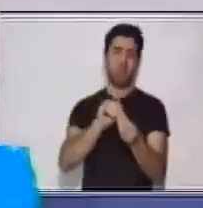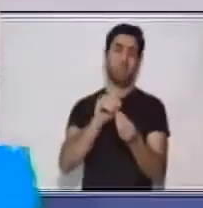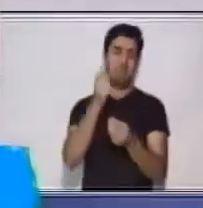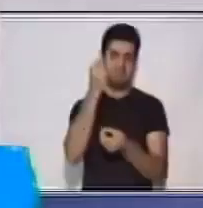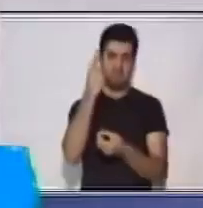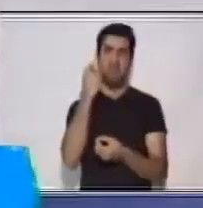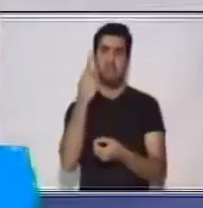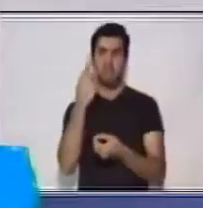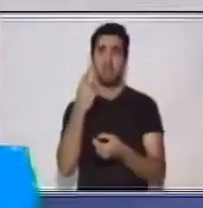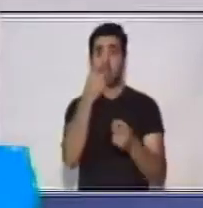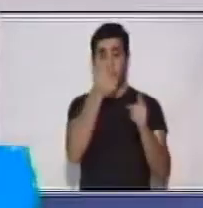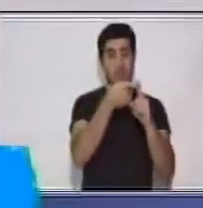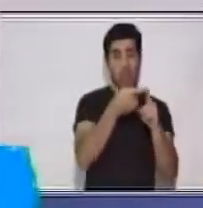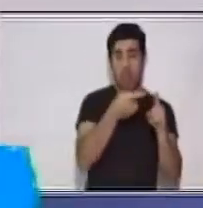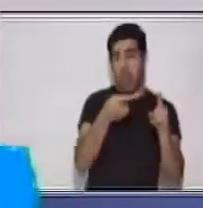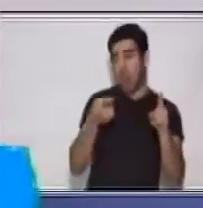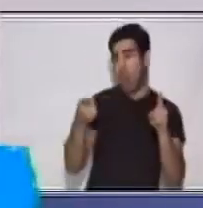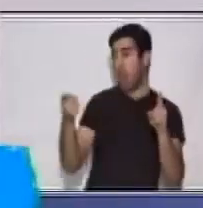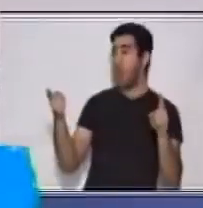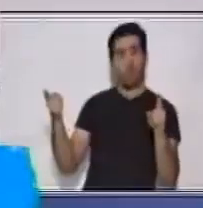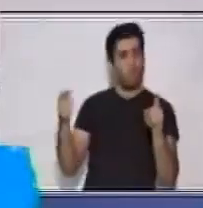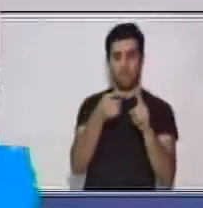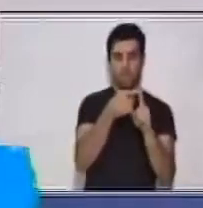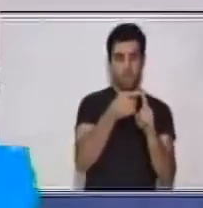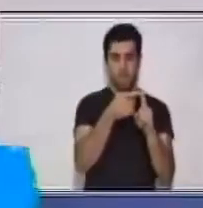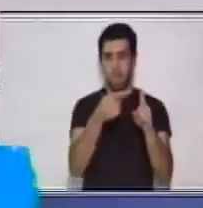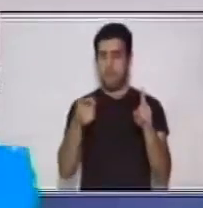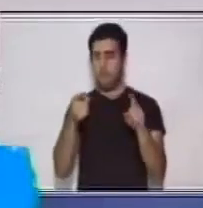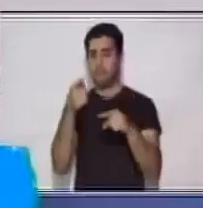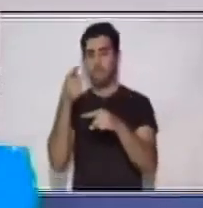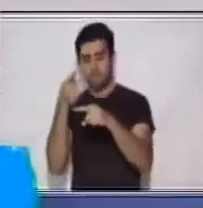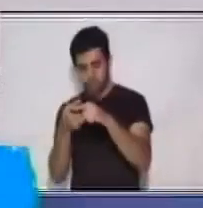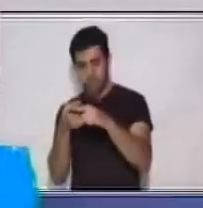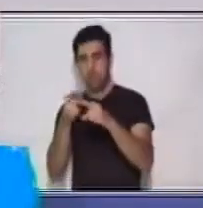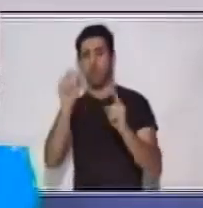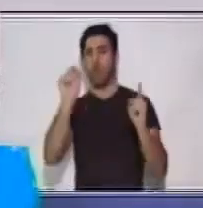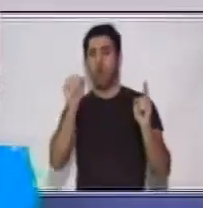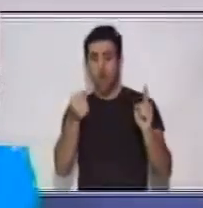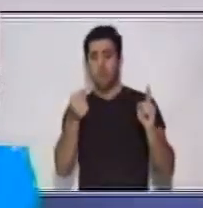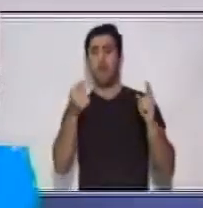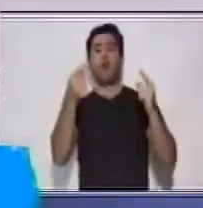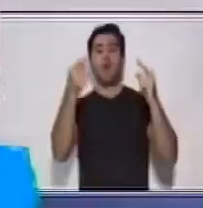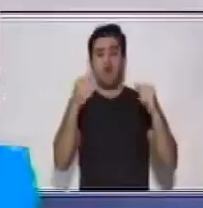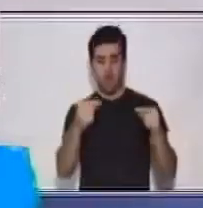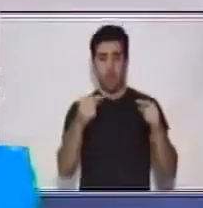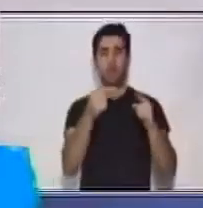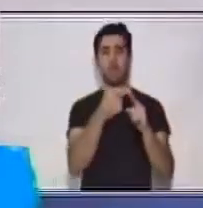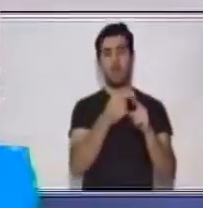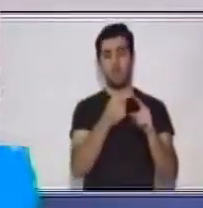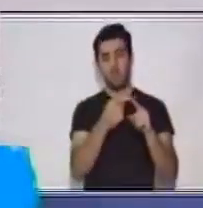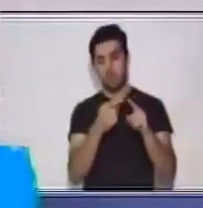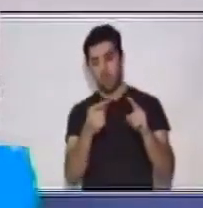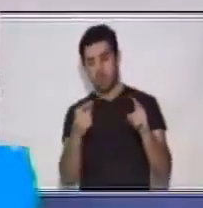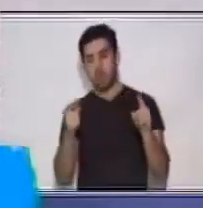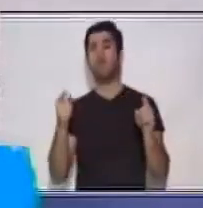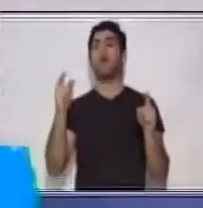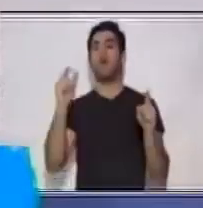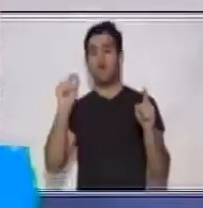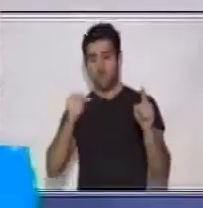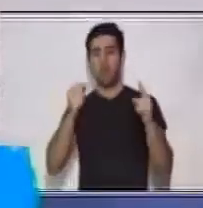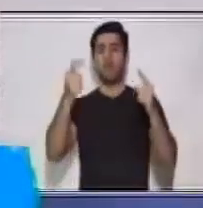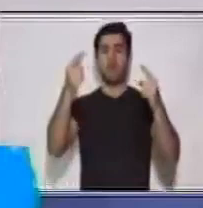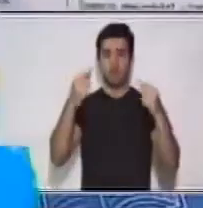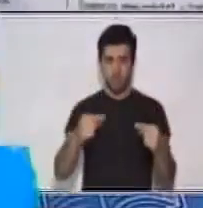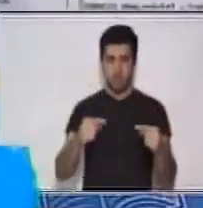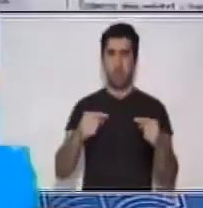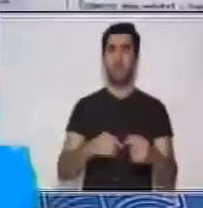no se escribe de corrido, sino hacemos una pausa utilizando algún signo de ortografía para poder pasar a